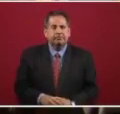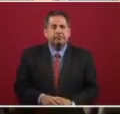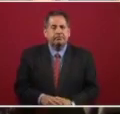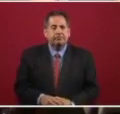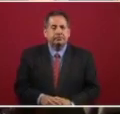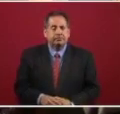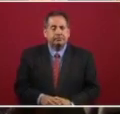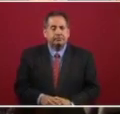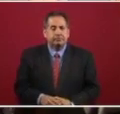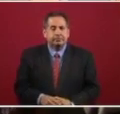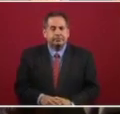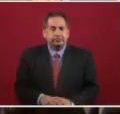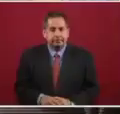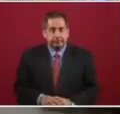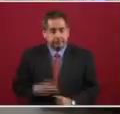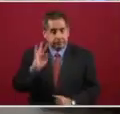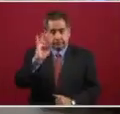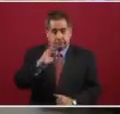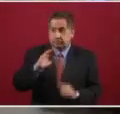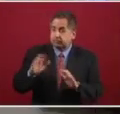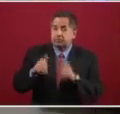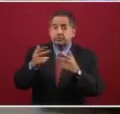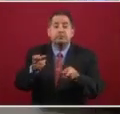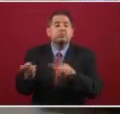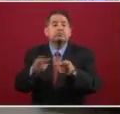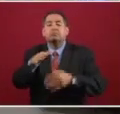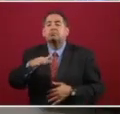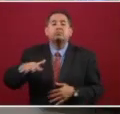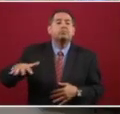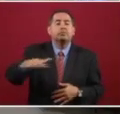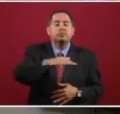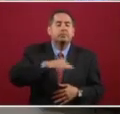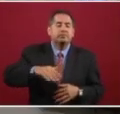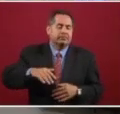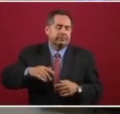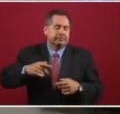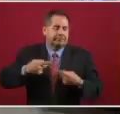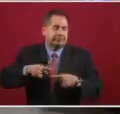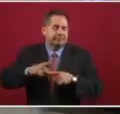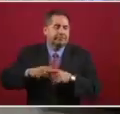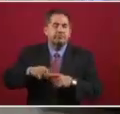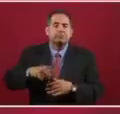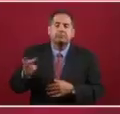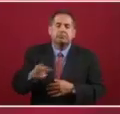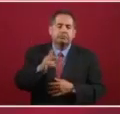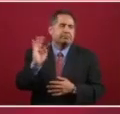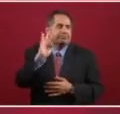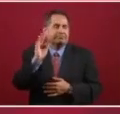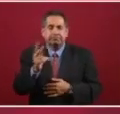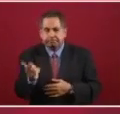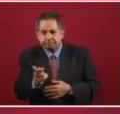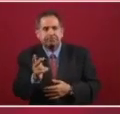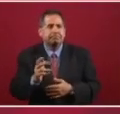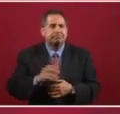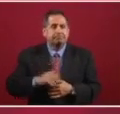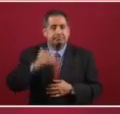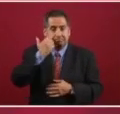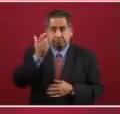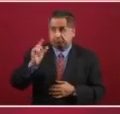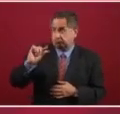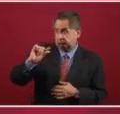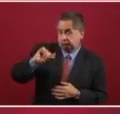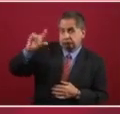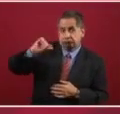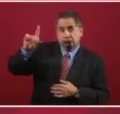80-20. Si se le pregunta a la gente, ¿quieres que los altos